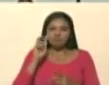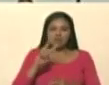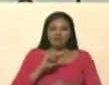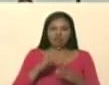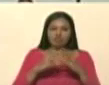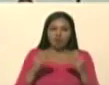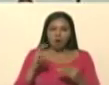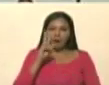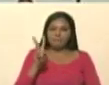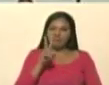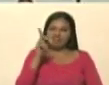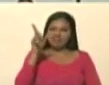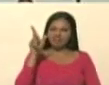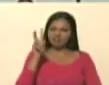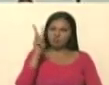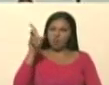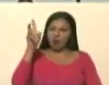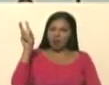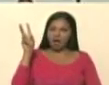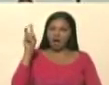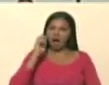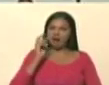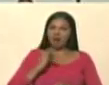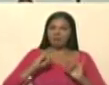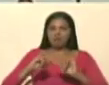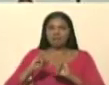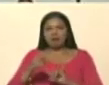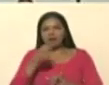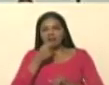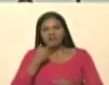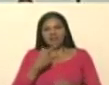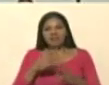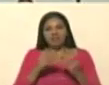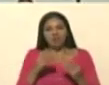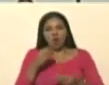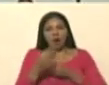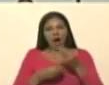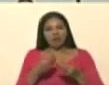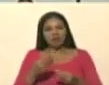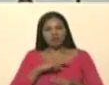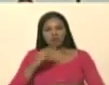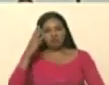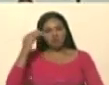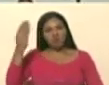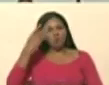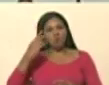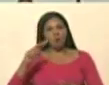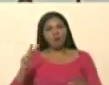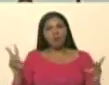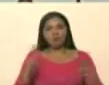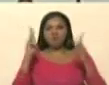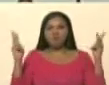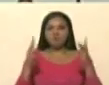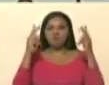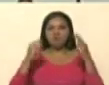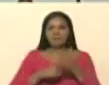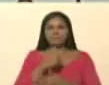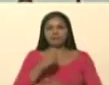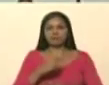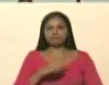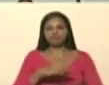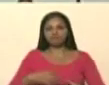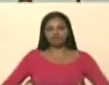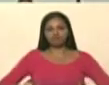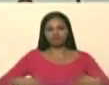venezuela es la belleza hecha por dios de potencialidades en riqueza en